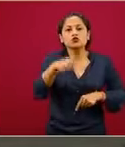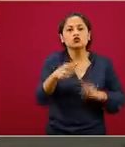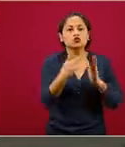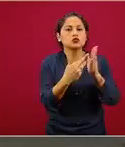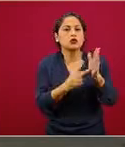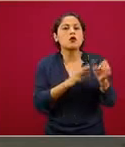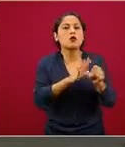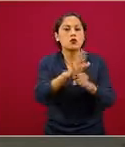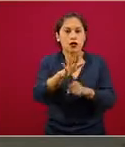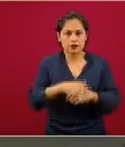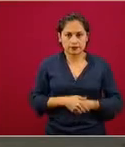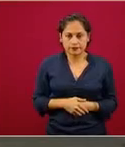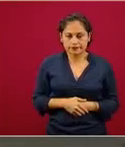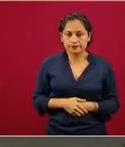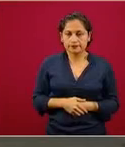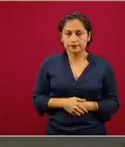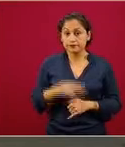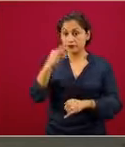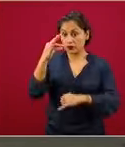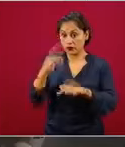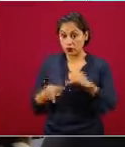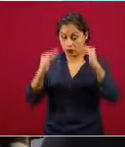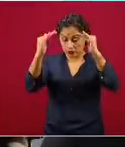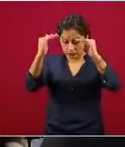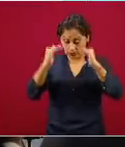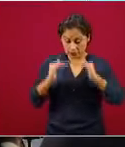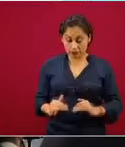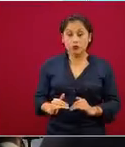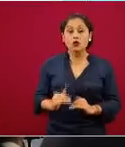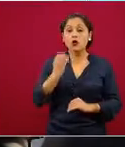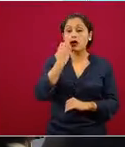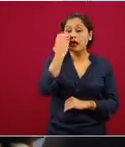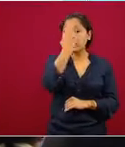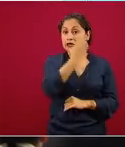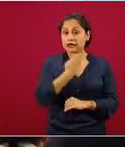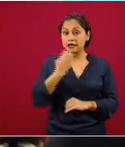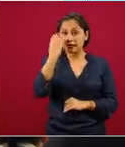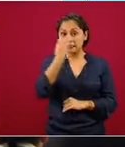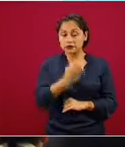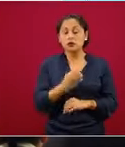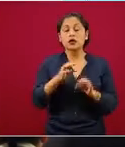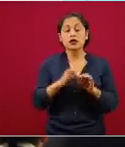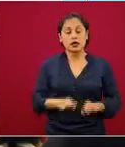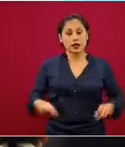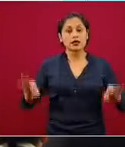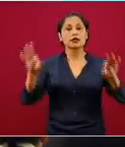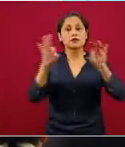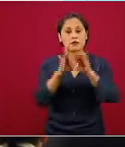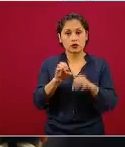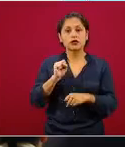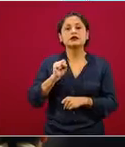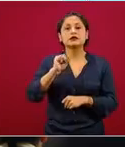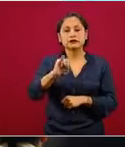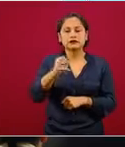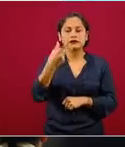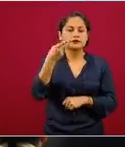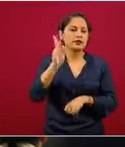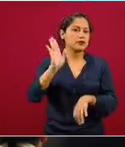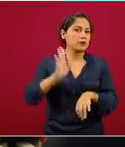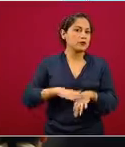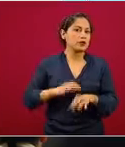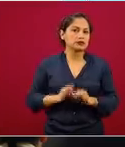Finalmente termino con escuelas no menos importantes, al contrario, epidemiológicamente diría las más